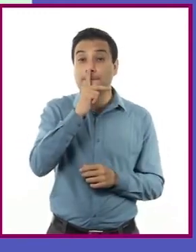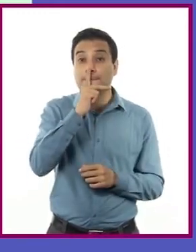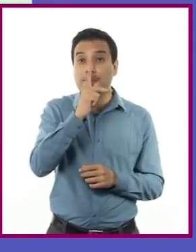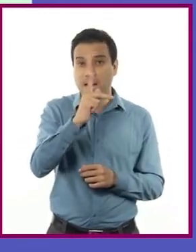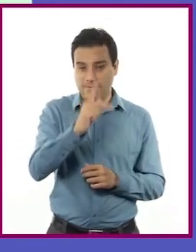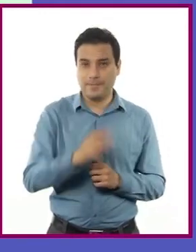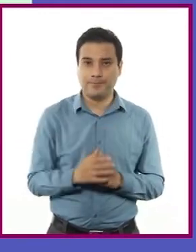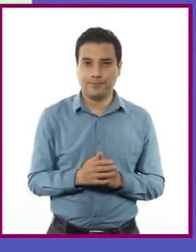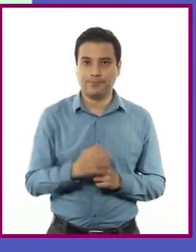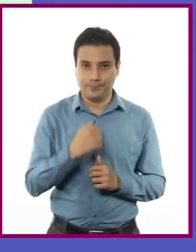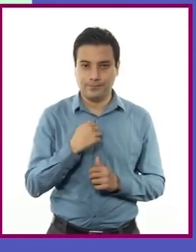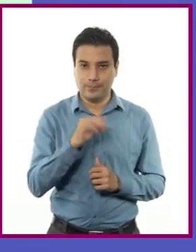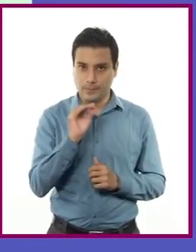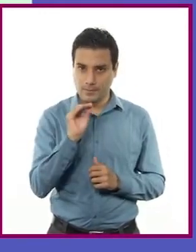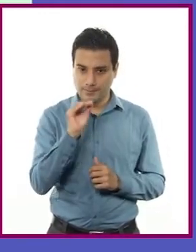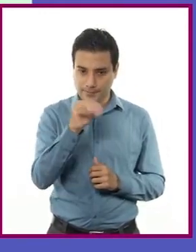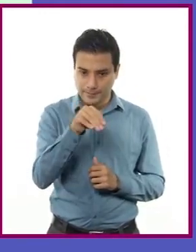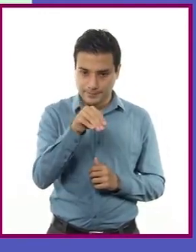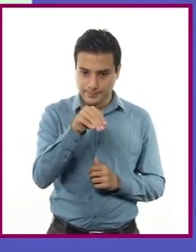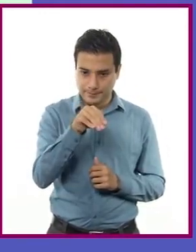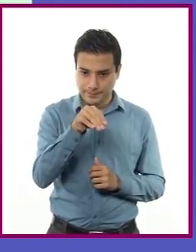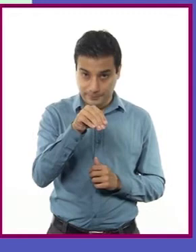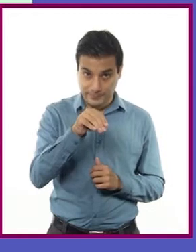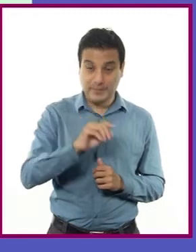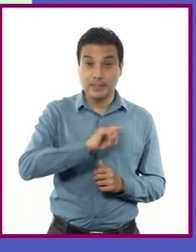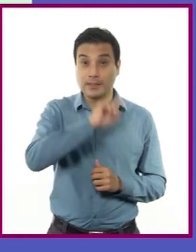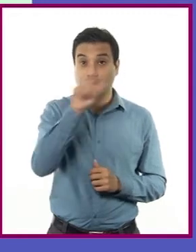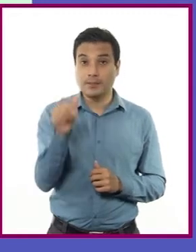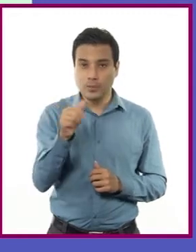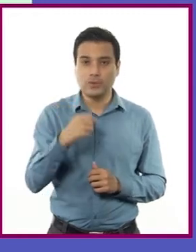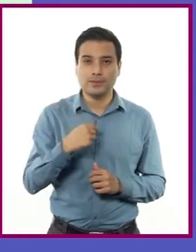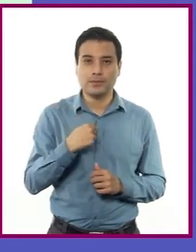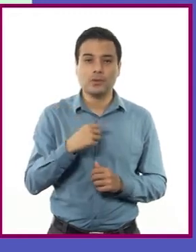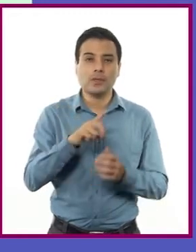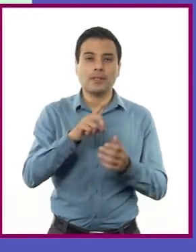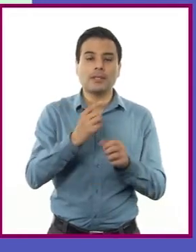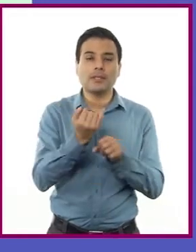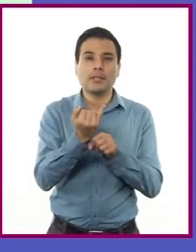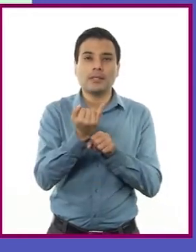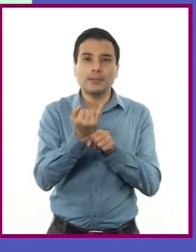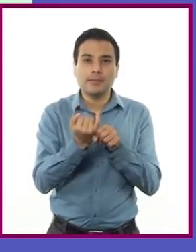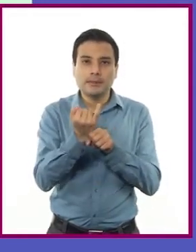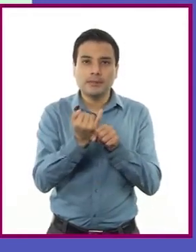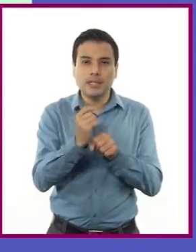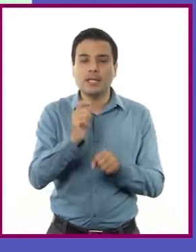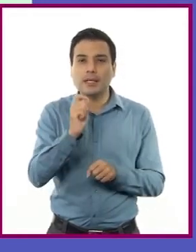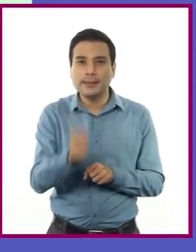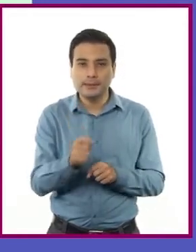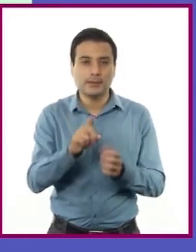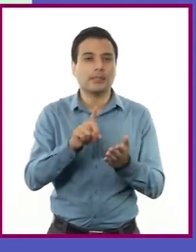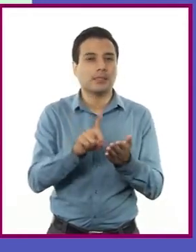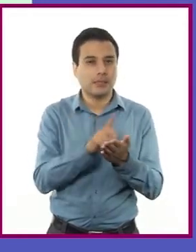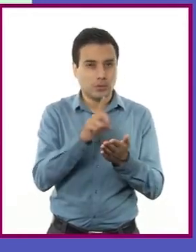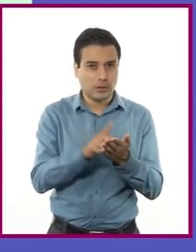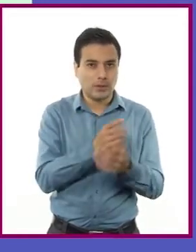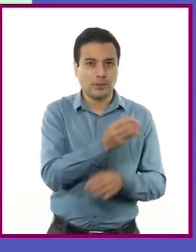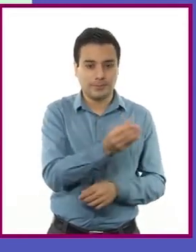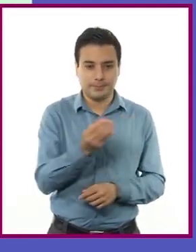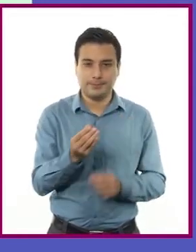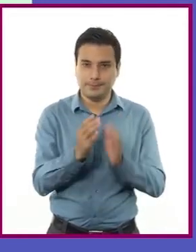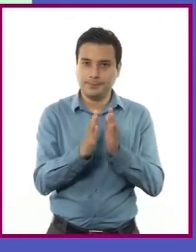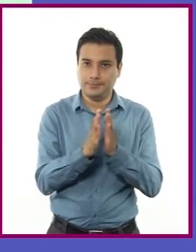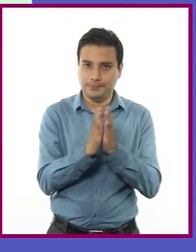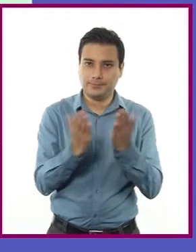vamos a trabajar. Posteriormente buscaremos la definición en el diccionario y otras fuentes